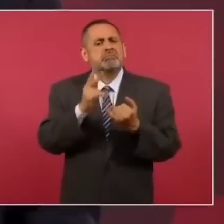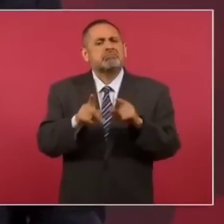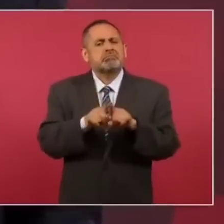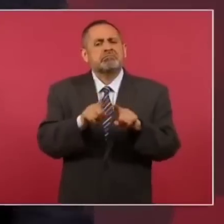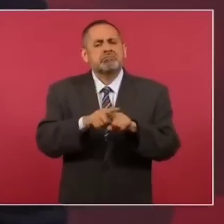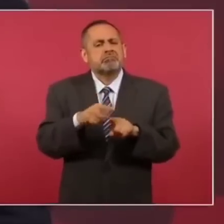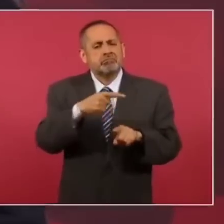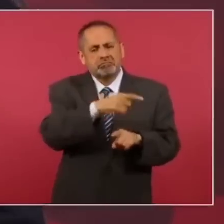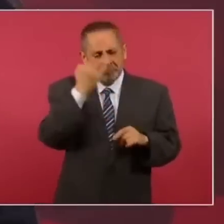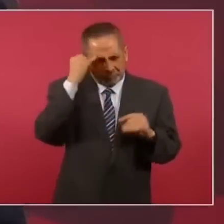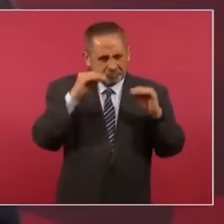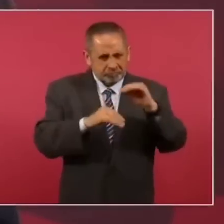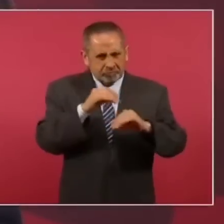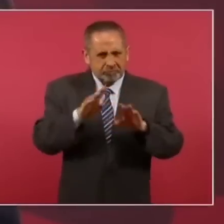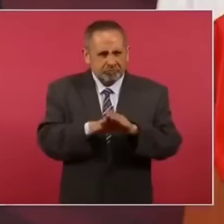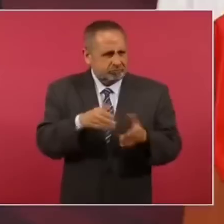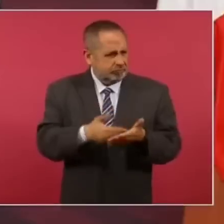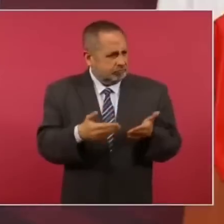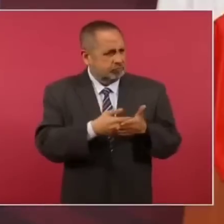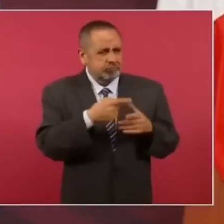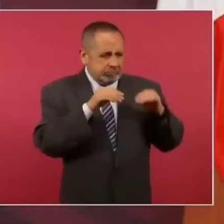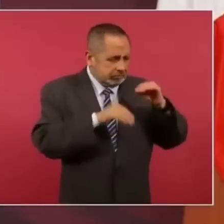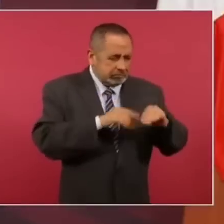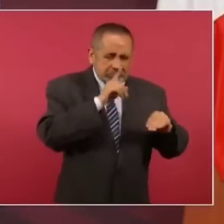la construcción de la que está actual.